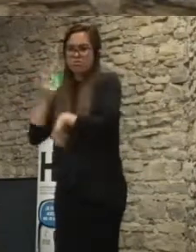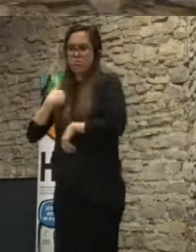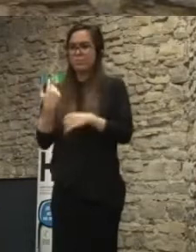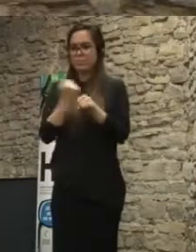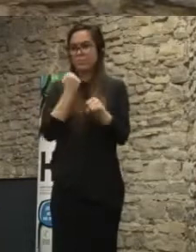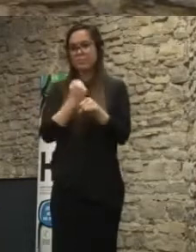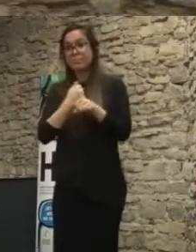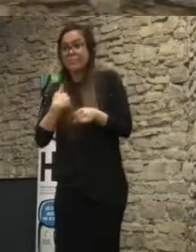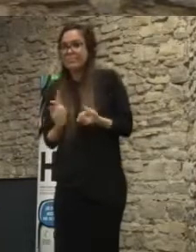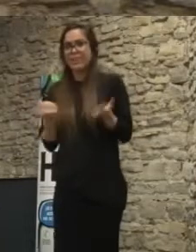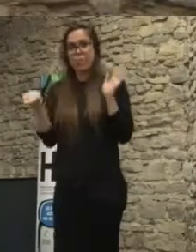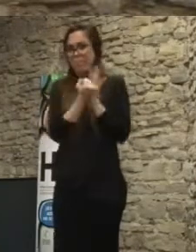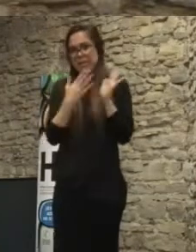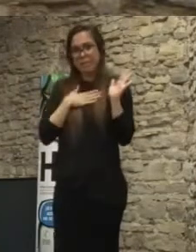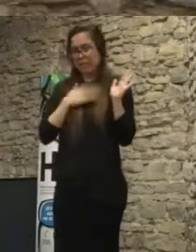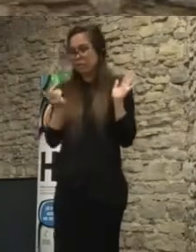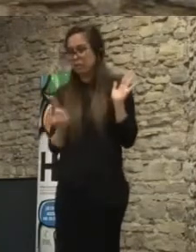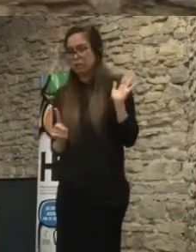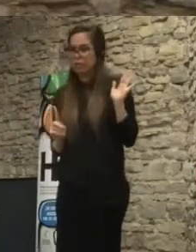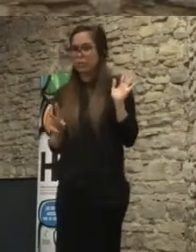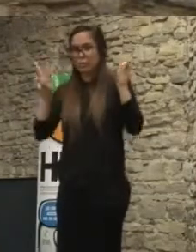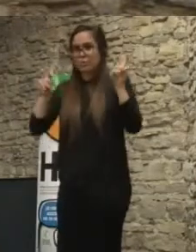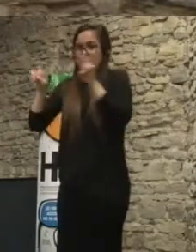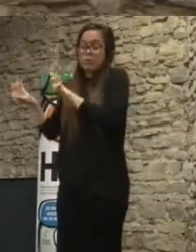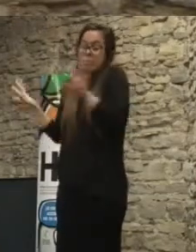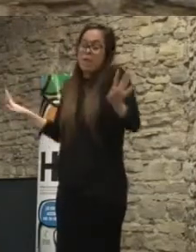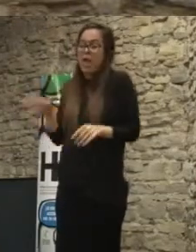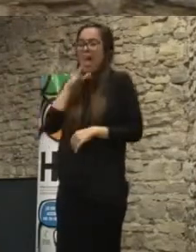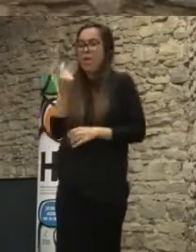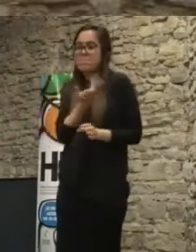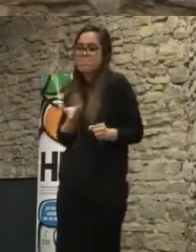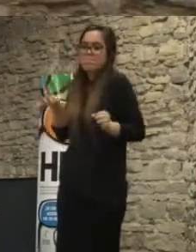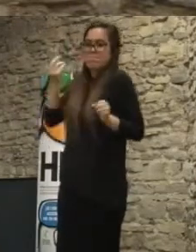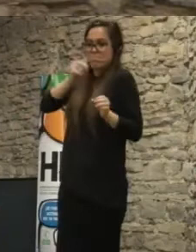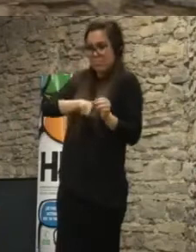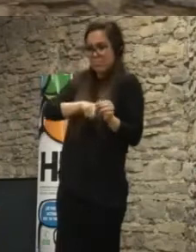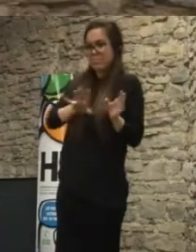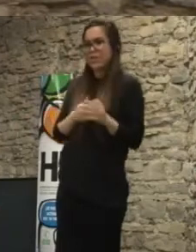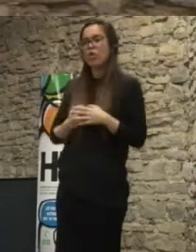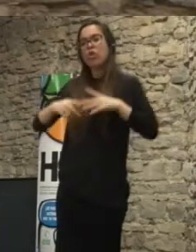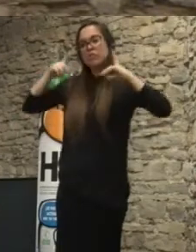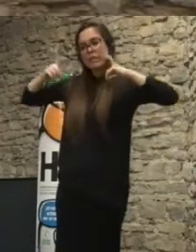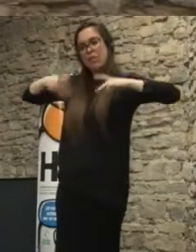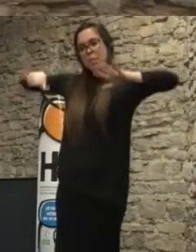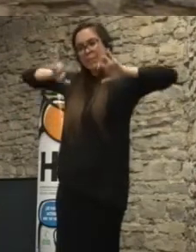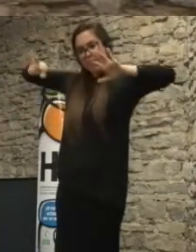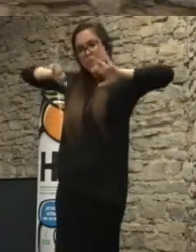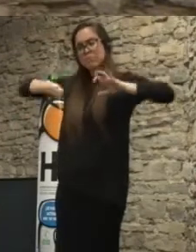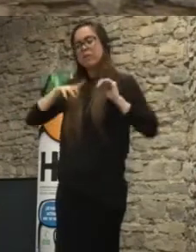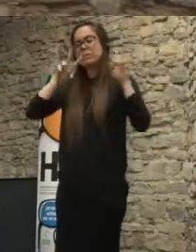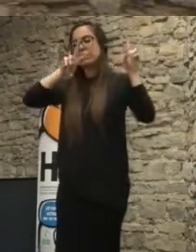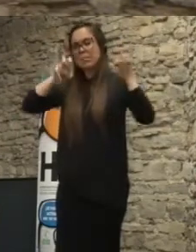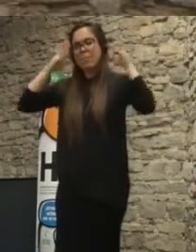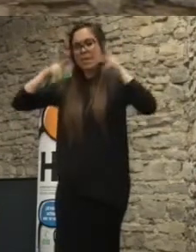No es mi ADN, pero ahora pues tengo esta oportunidad y estoy ahí intentando aprender algo. Y